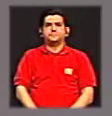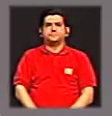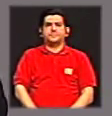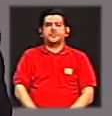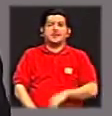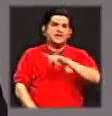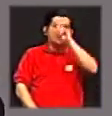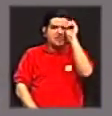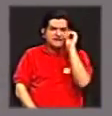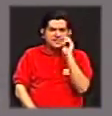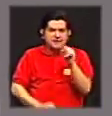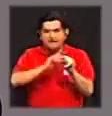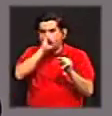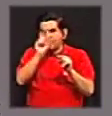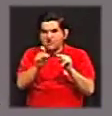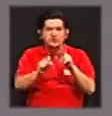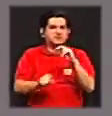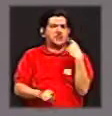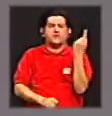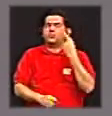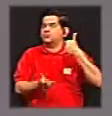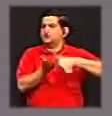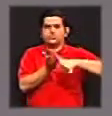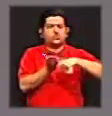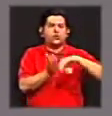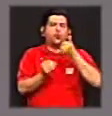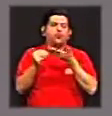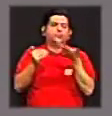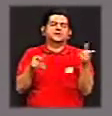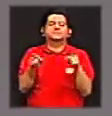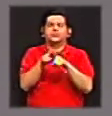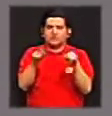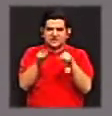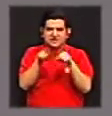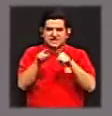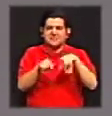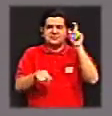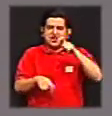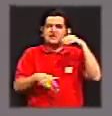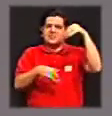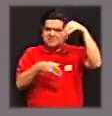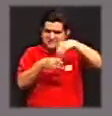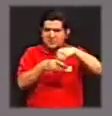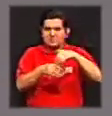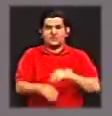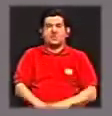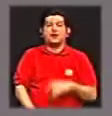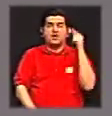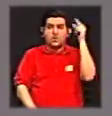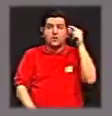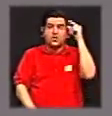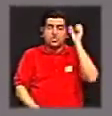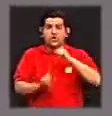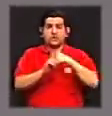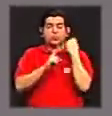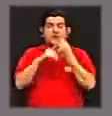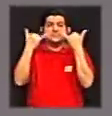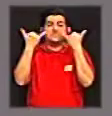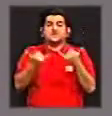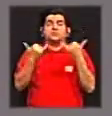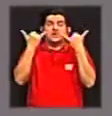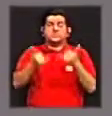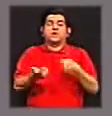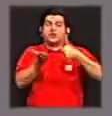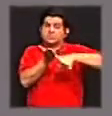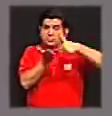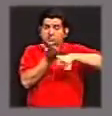la encuesta no es solo electoral, hay muchos otros aspectos que también se tocan, ¿verdad? Evidentemente, en la coyuntura actual lo que más interesa es lo